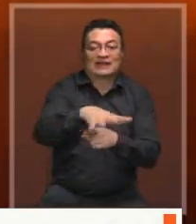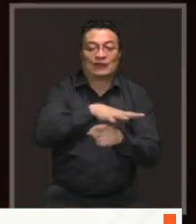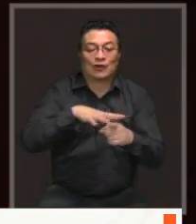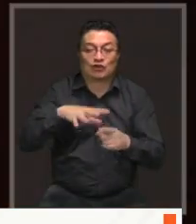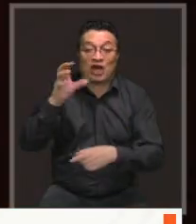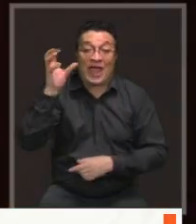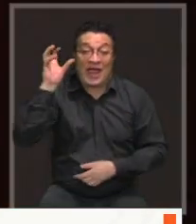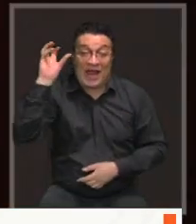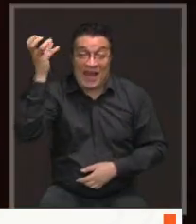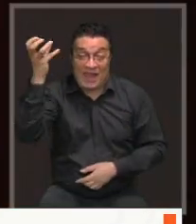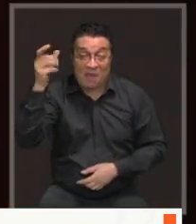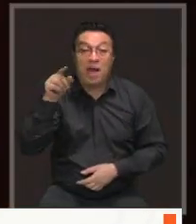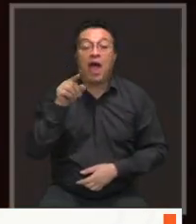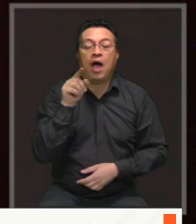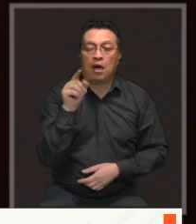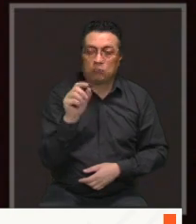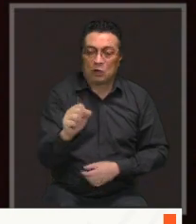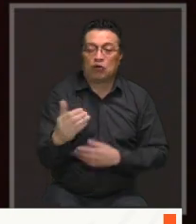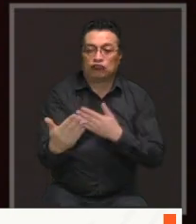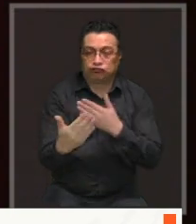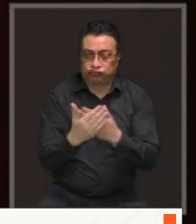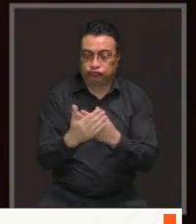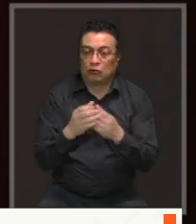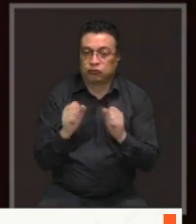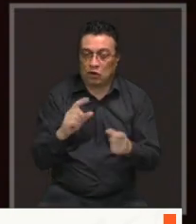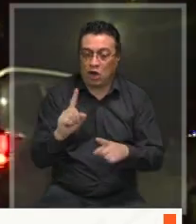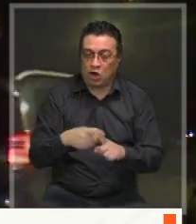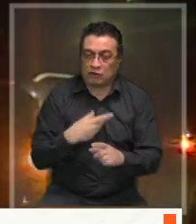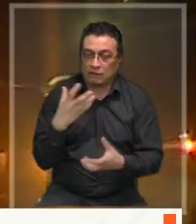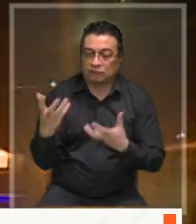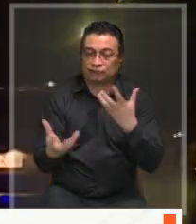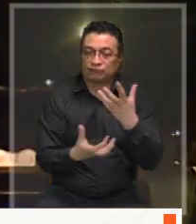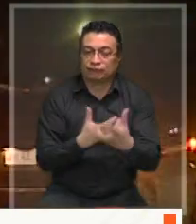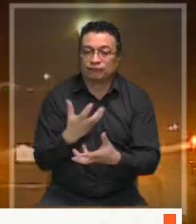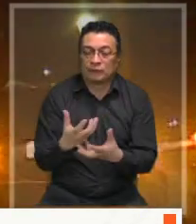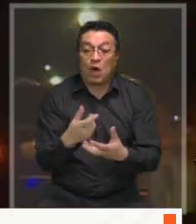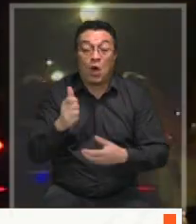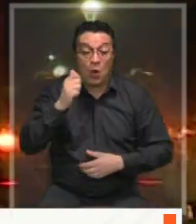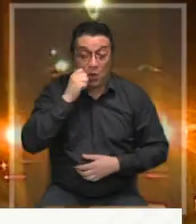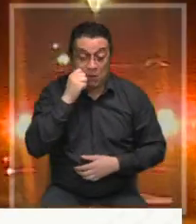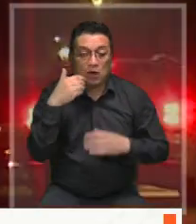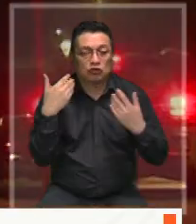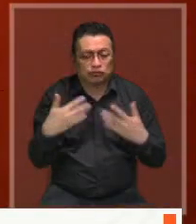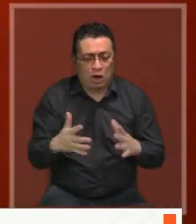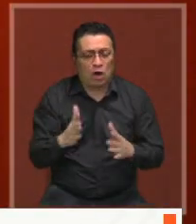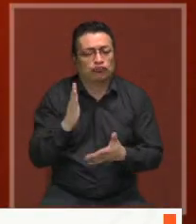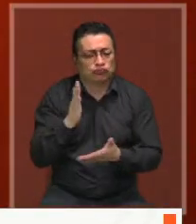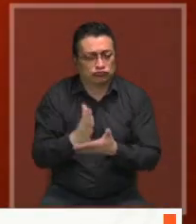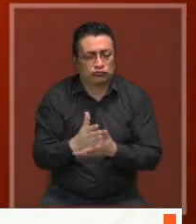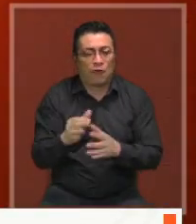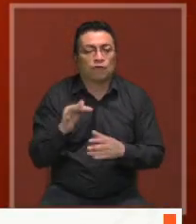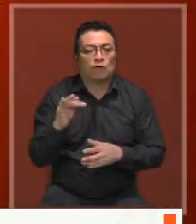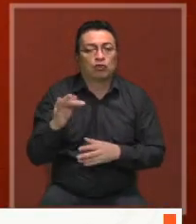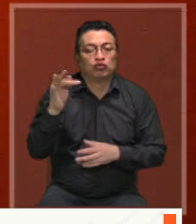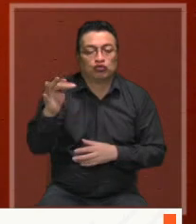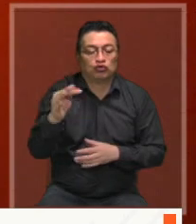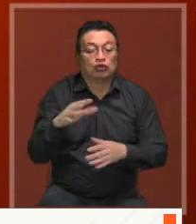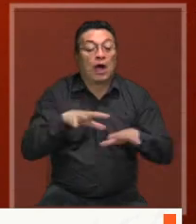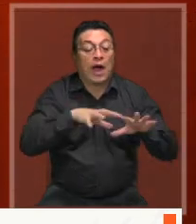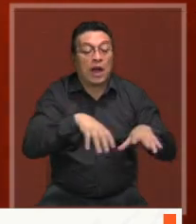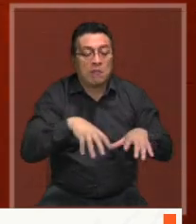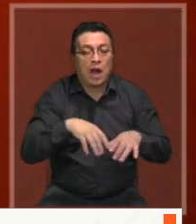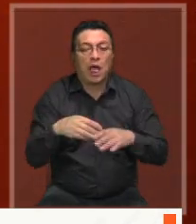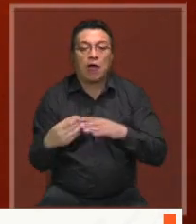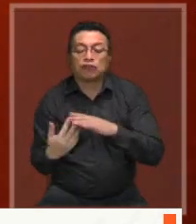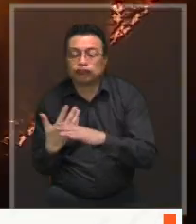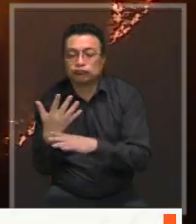las puertas a potenciales nuevos desastres. Acción humana que ya determina el futuro de la flora y fauna. Con situaciones